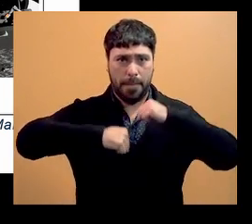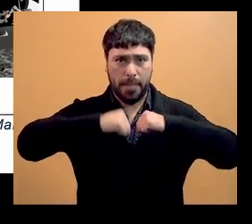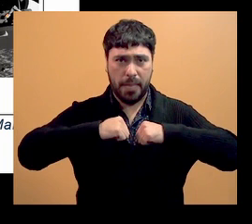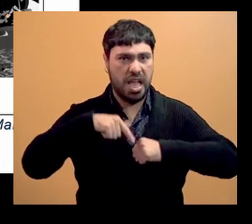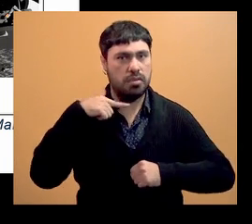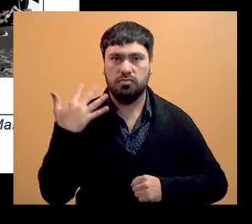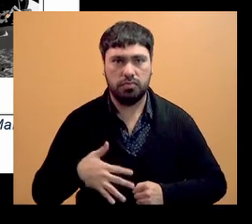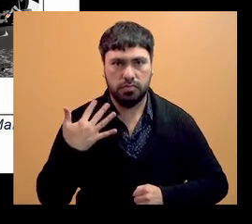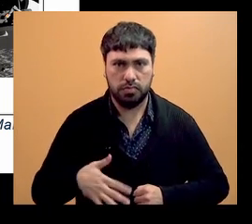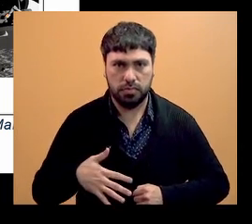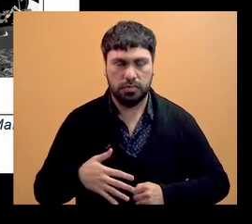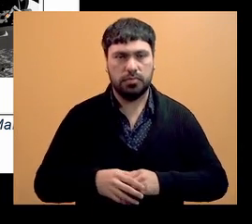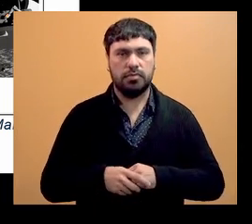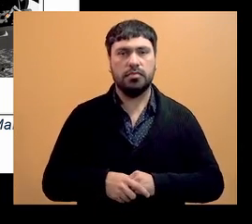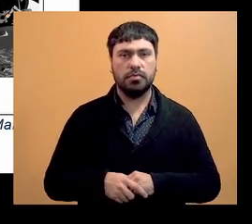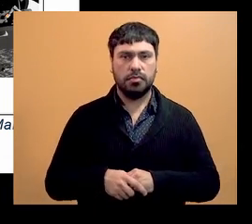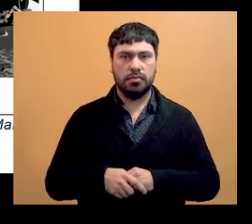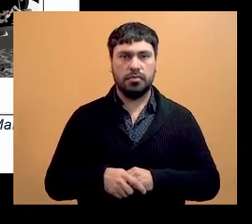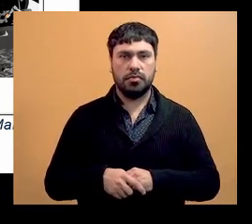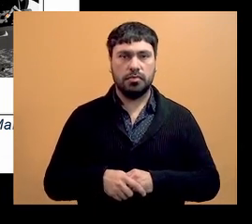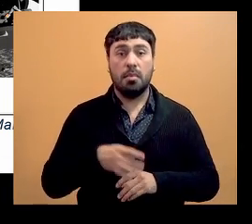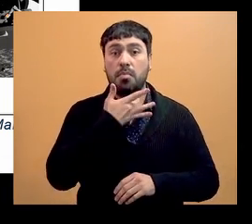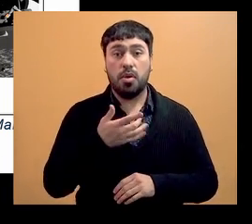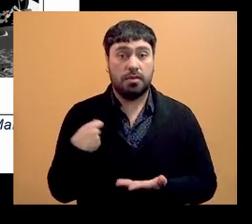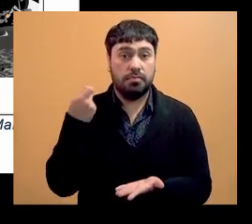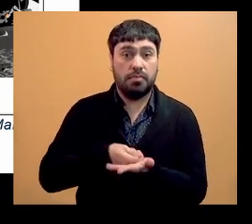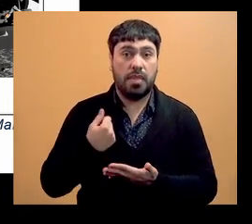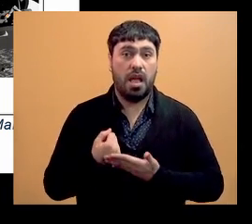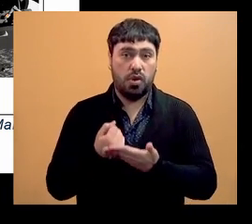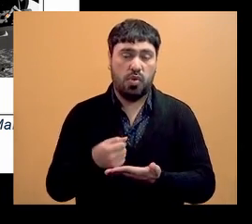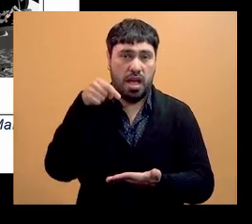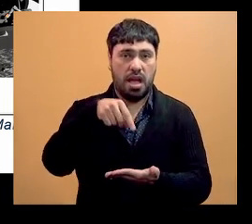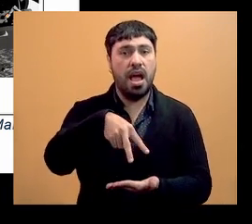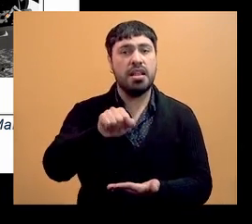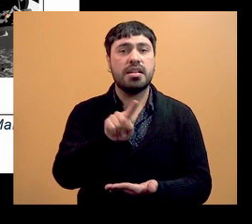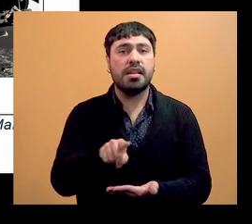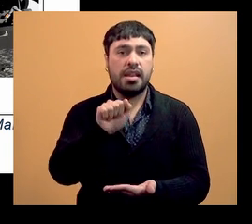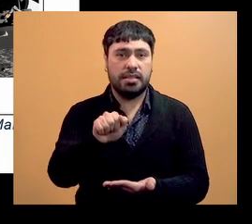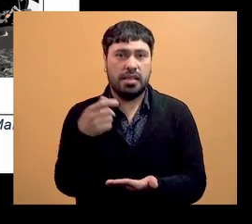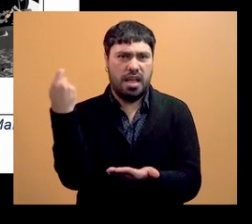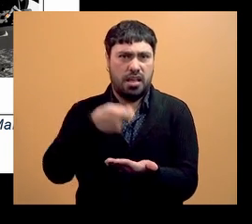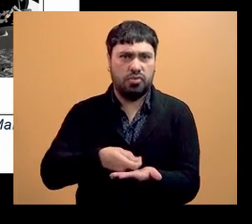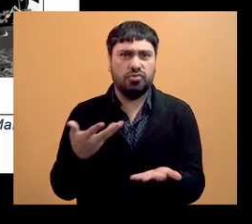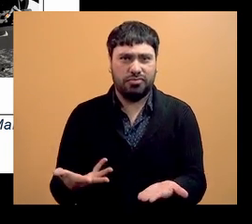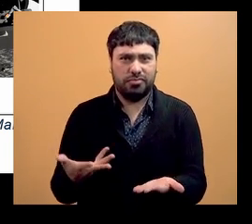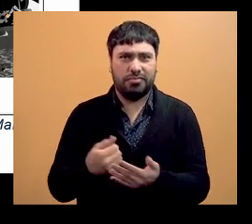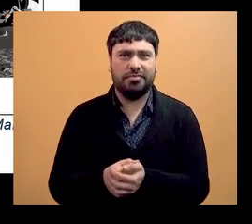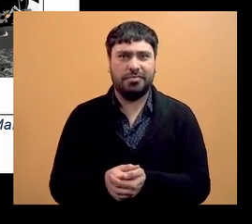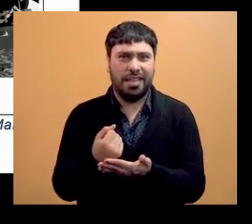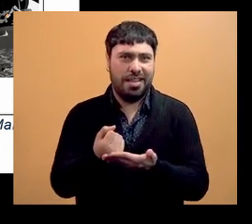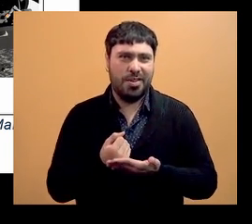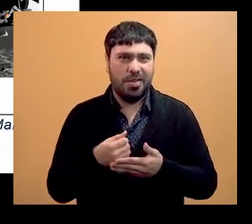creación o spin-off de empresas privadas que colaboran con NASA y otras agencias para resolver todos estos problemas